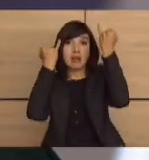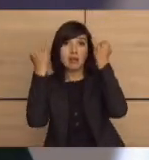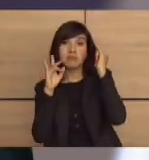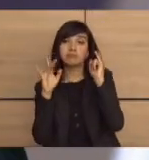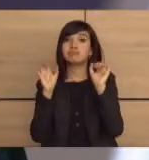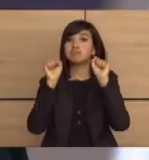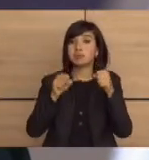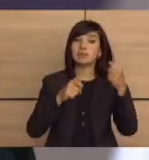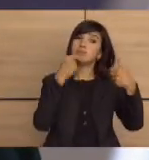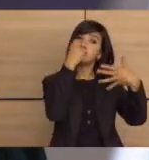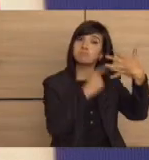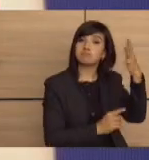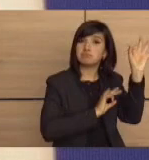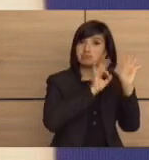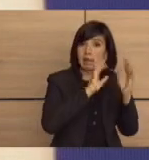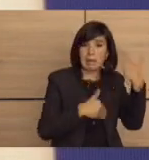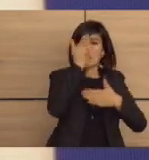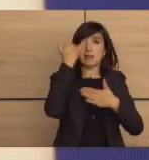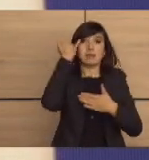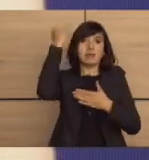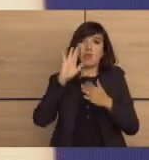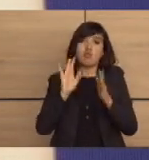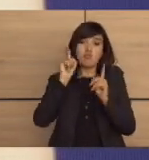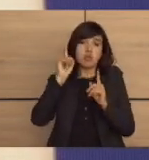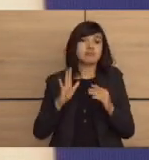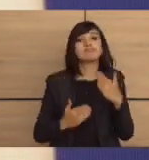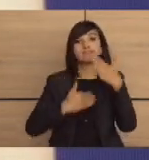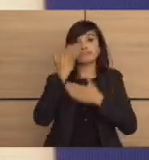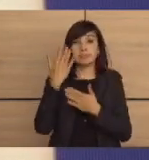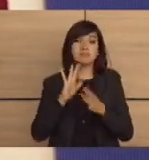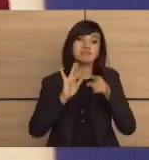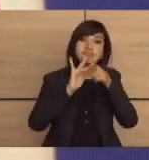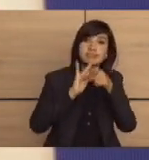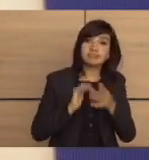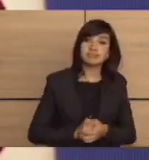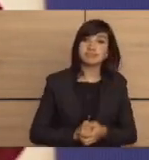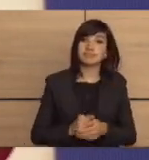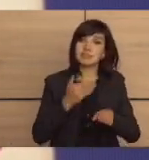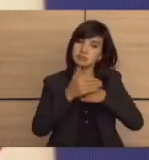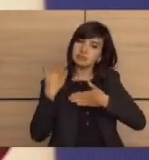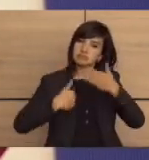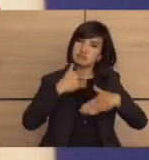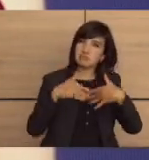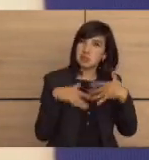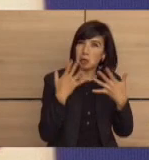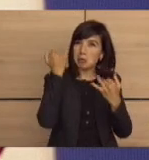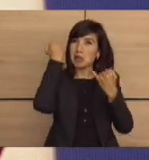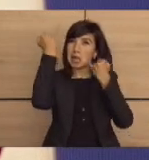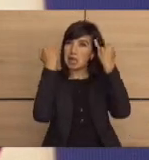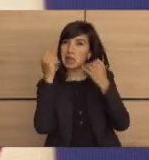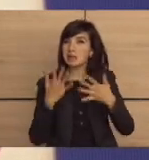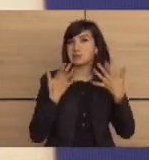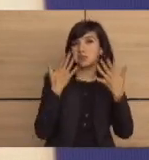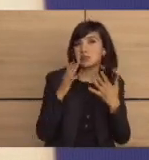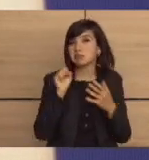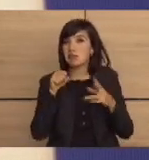para empezar a historizar. Y espirales de indagación, esas son las dos que nos dice algunas de las metodologías,